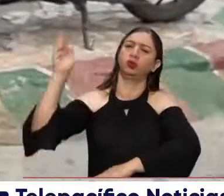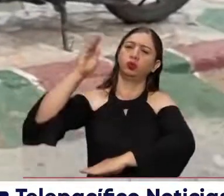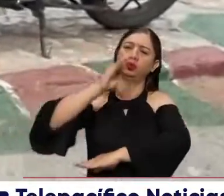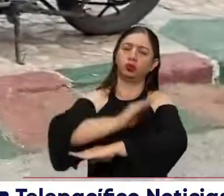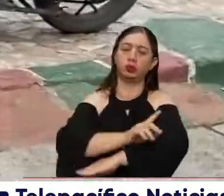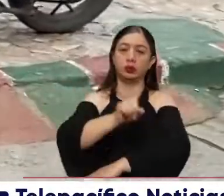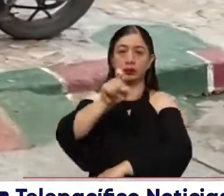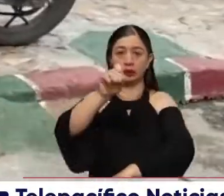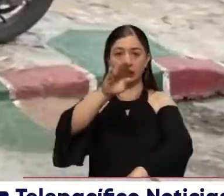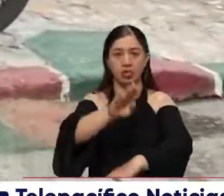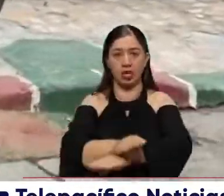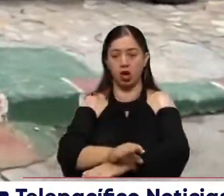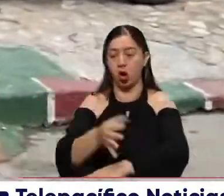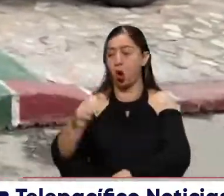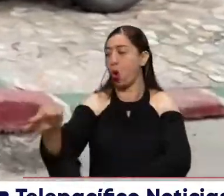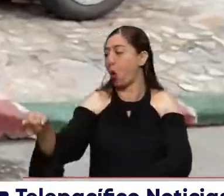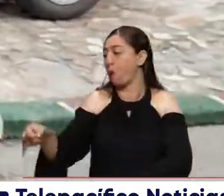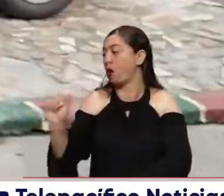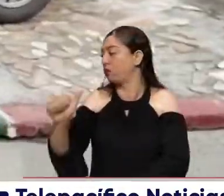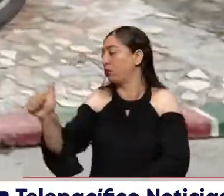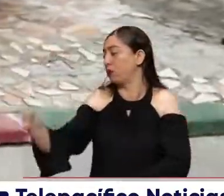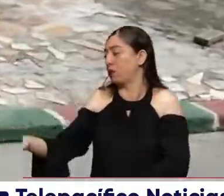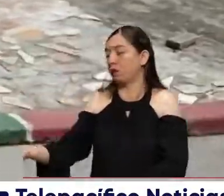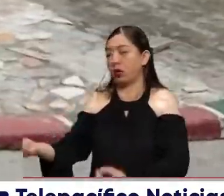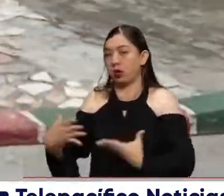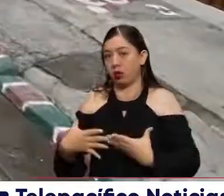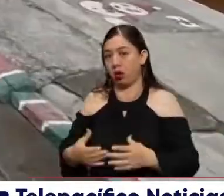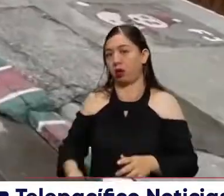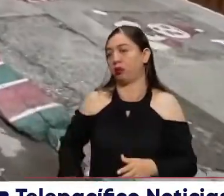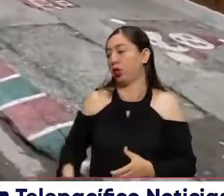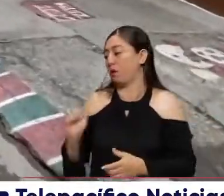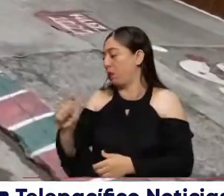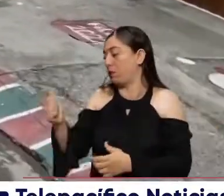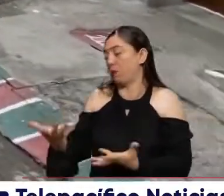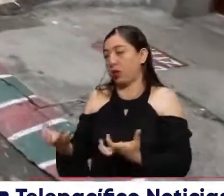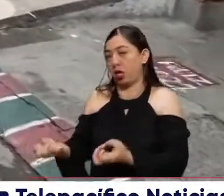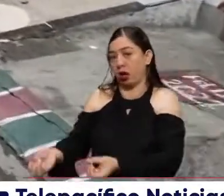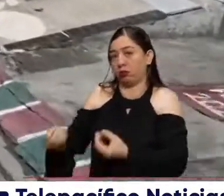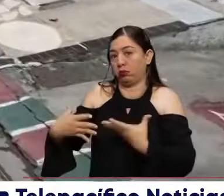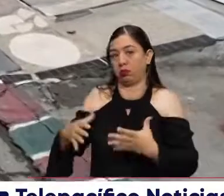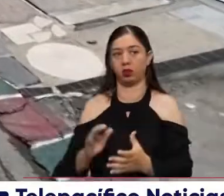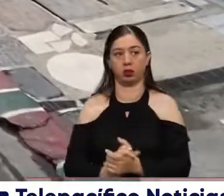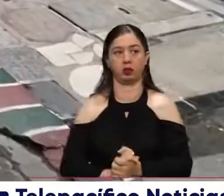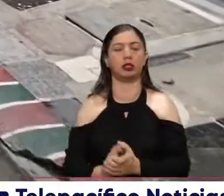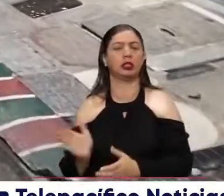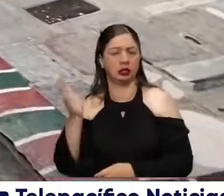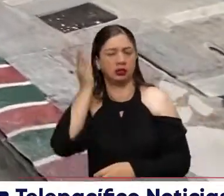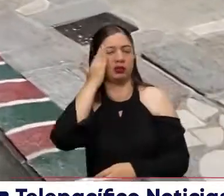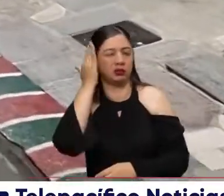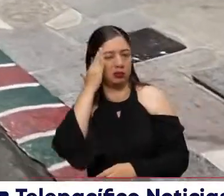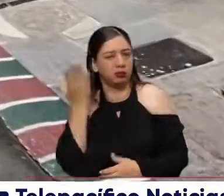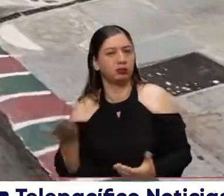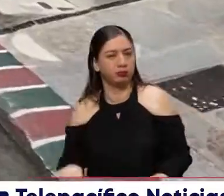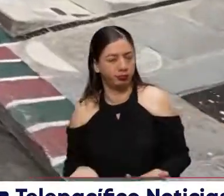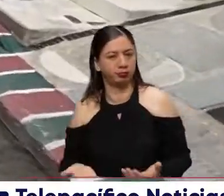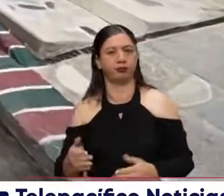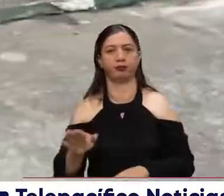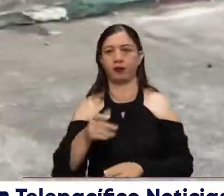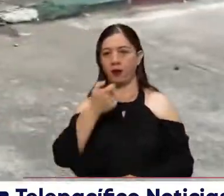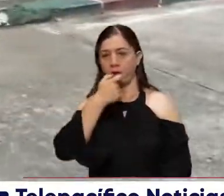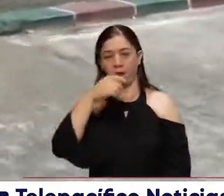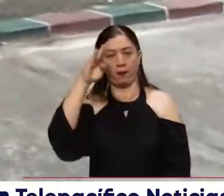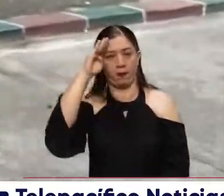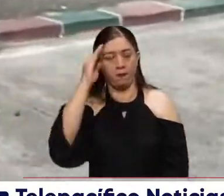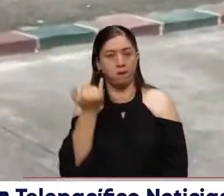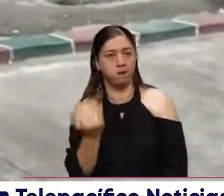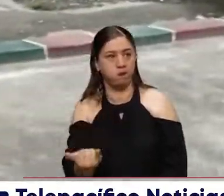tarde, me gano la moneda voluntaria, la monedita del pueblo me quiere regalar. Sabe bien que por la labor que realiza es propia de los agentes de tránsito, pero